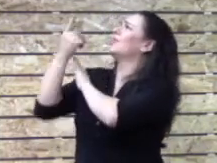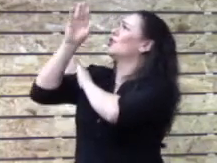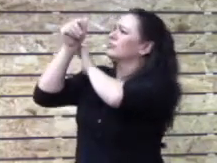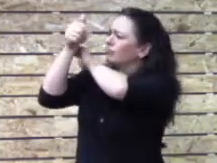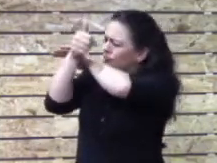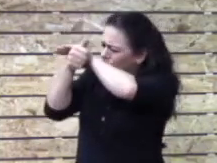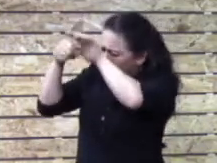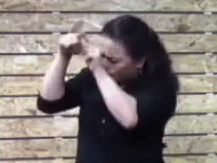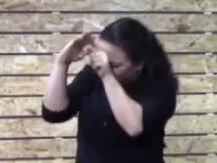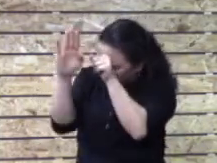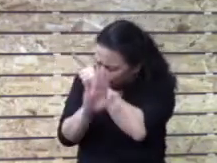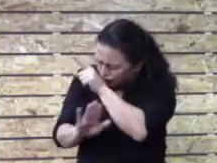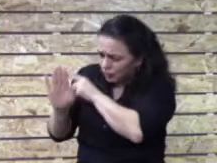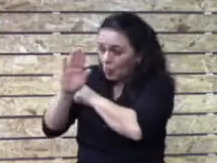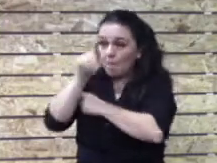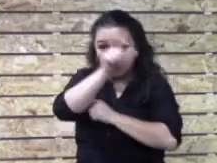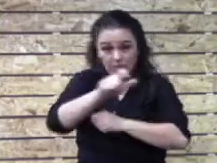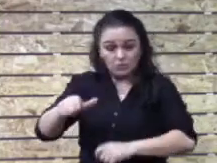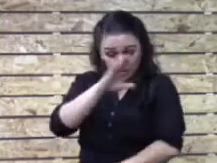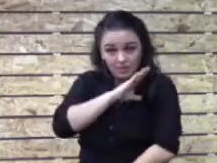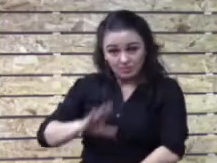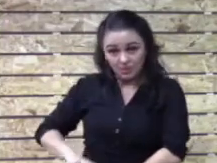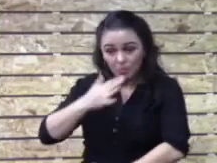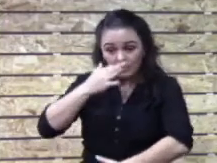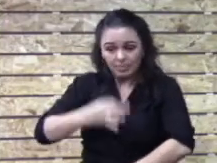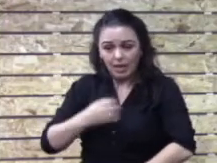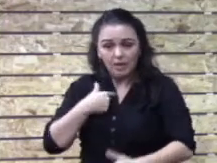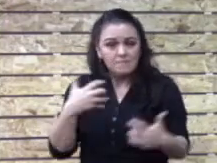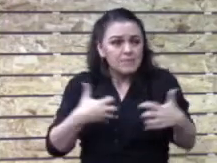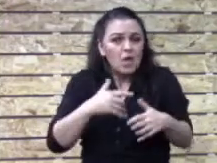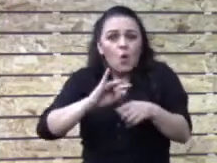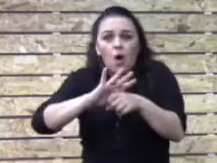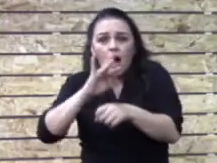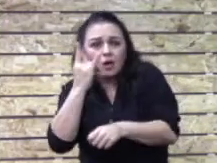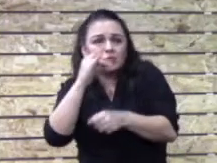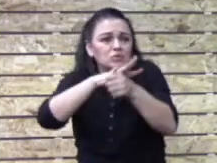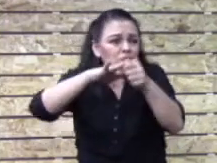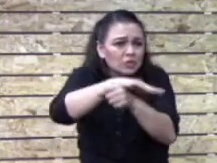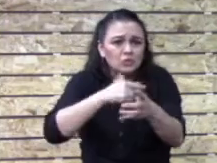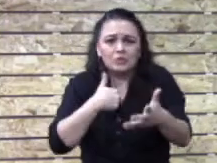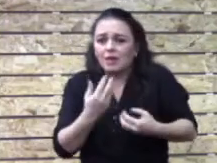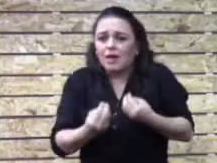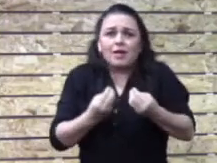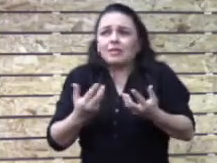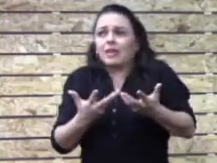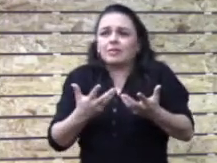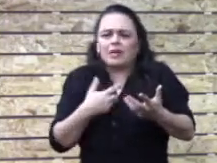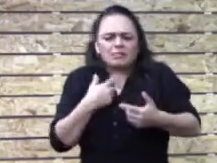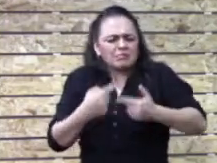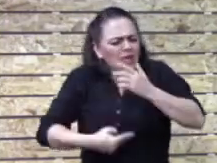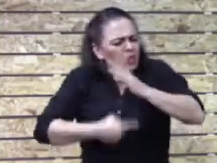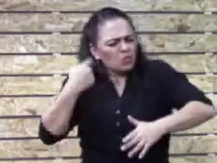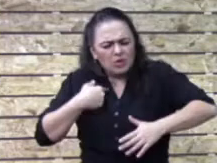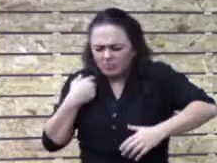El creyente lo que hace es correr a refugiarse en el Señor. Y el Salmo tiene estas dos figuras. Correr a la